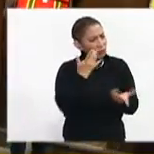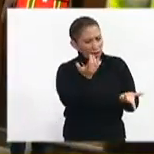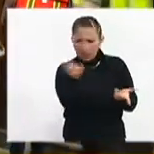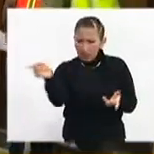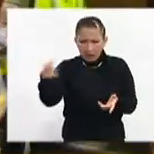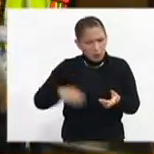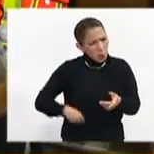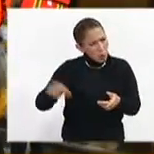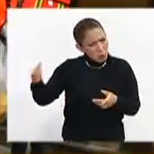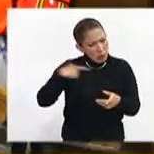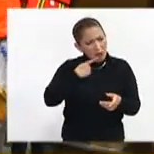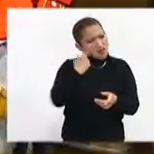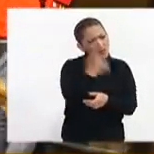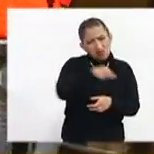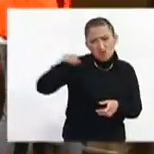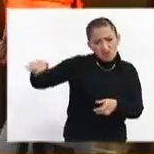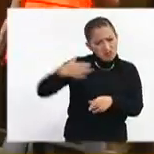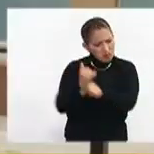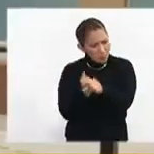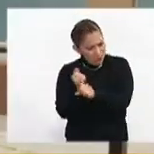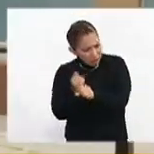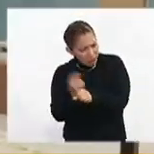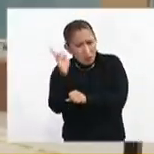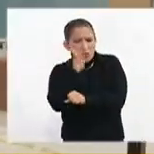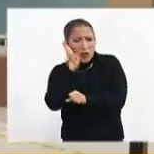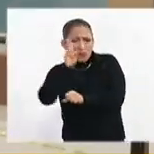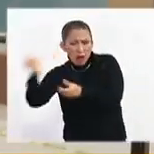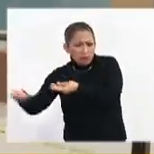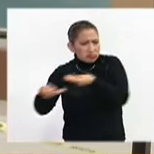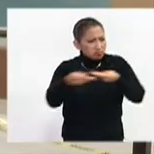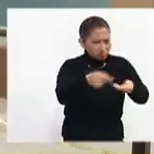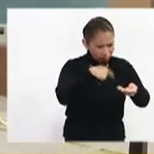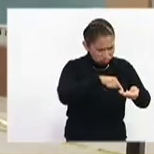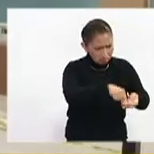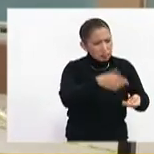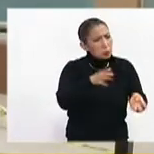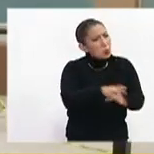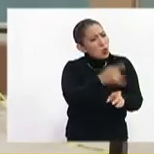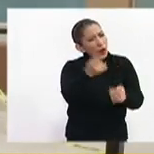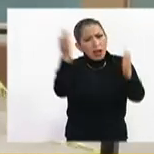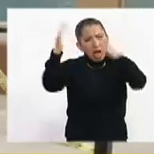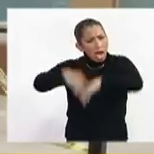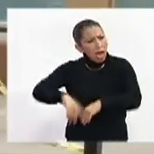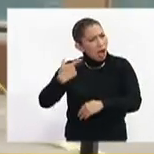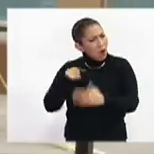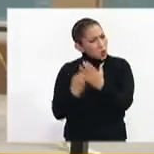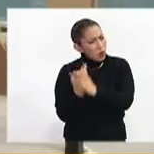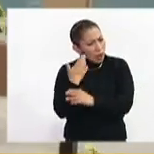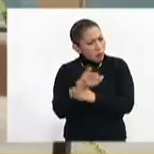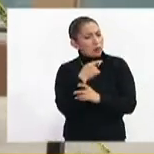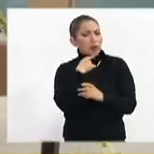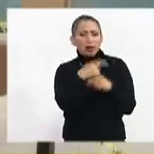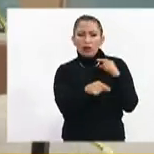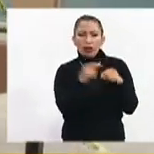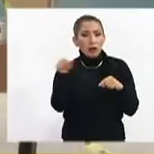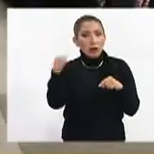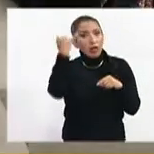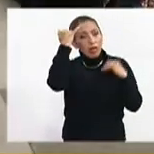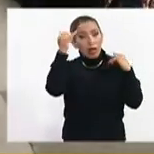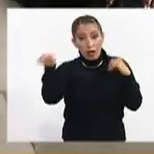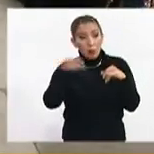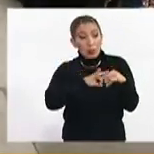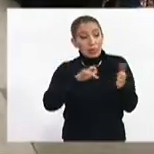acerquen y aporten, en fin, las evidencias que ellos tengan o su propia declaración, digamos, ¿no? Lo que ellos